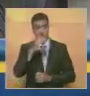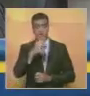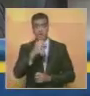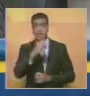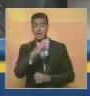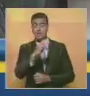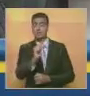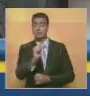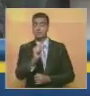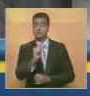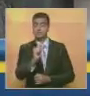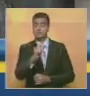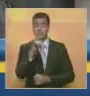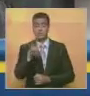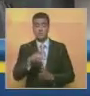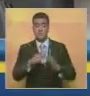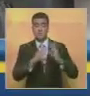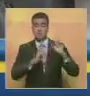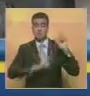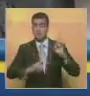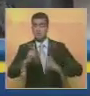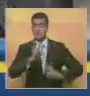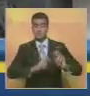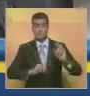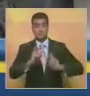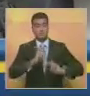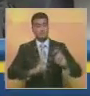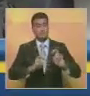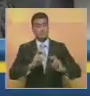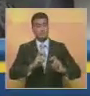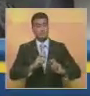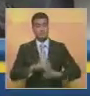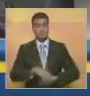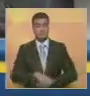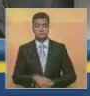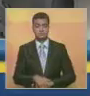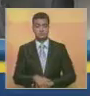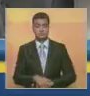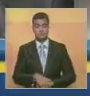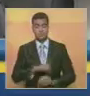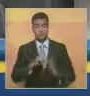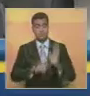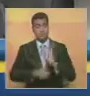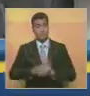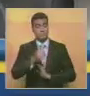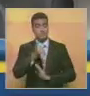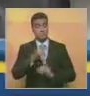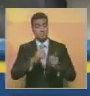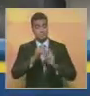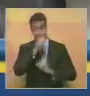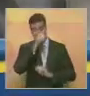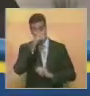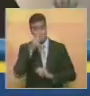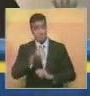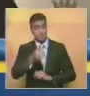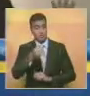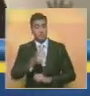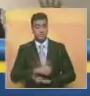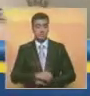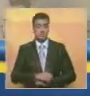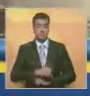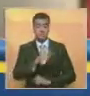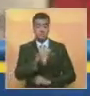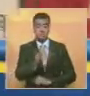y que de acuerdo a la investigación realizada y el marco text dio como positivo una droga de alta pureza los